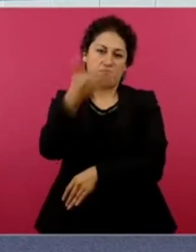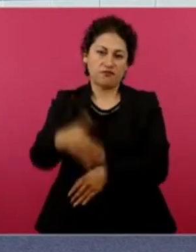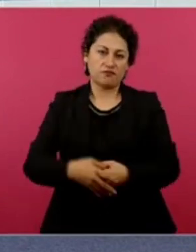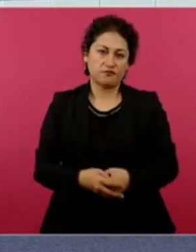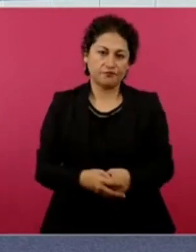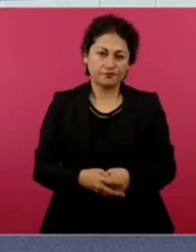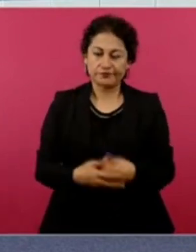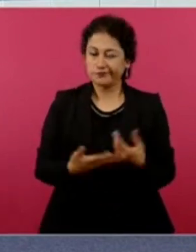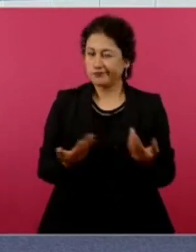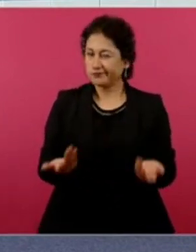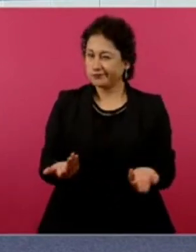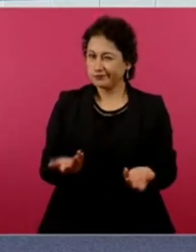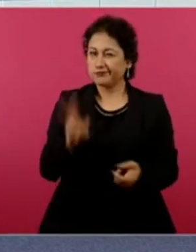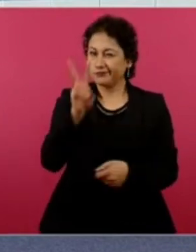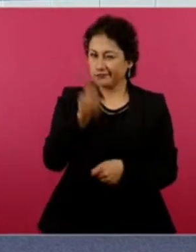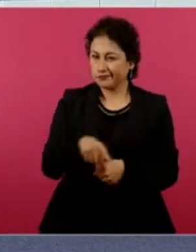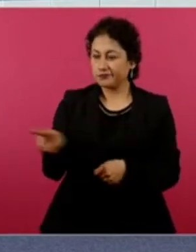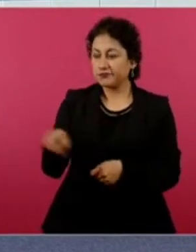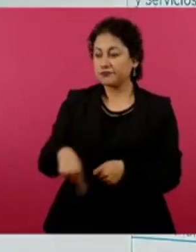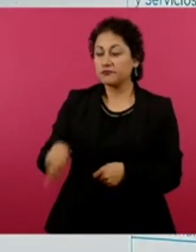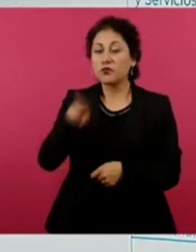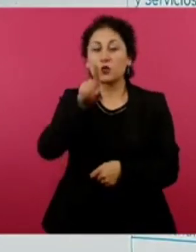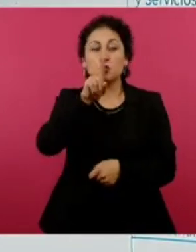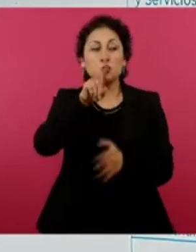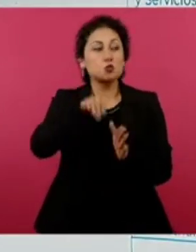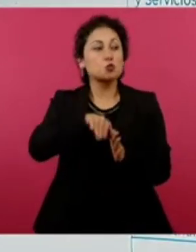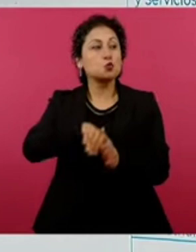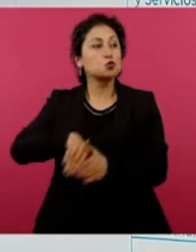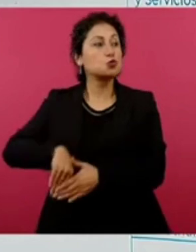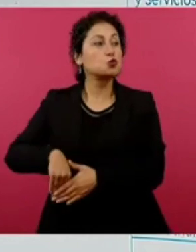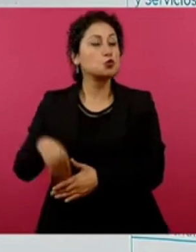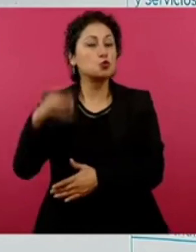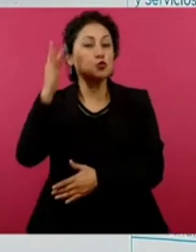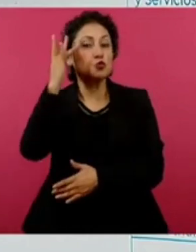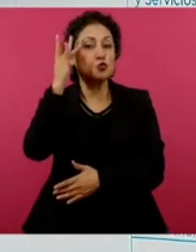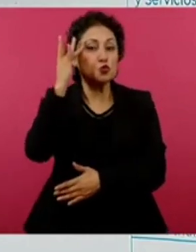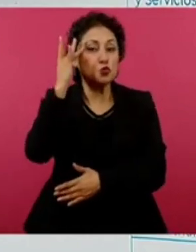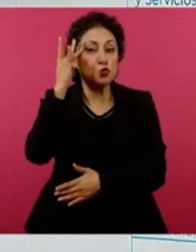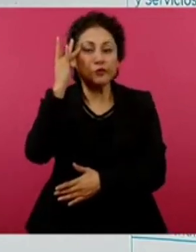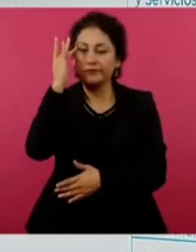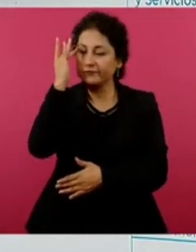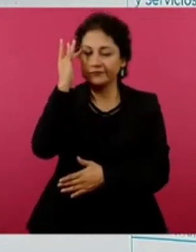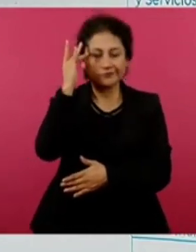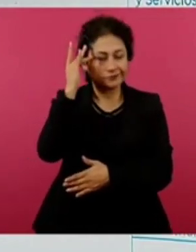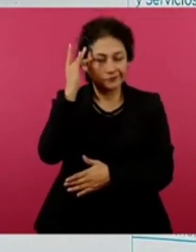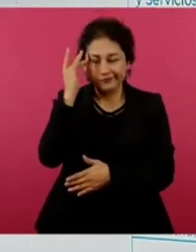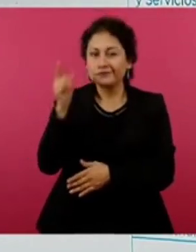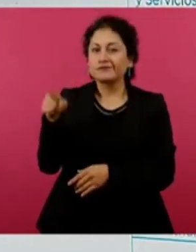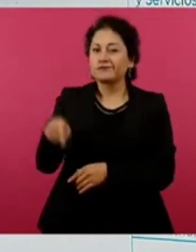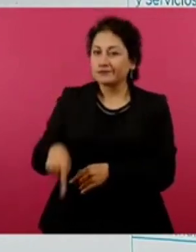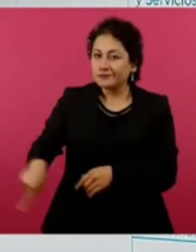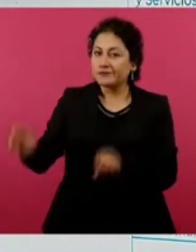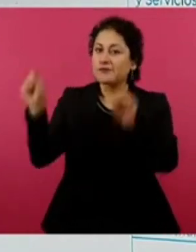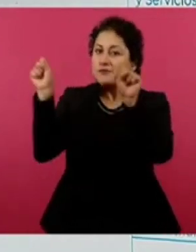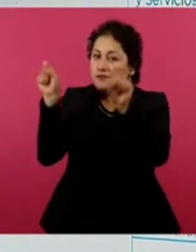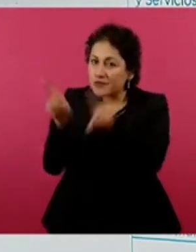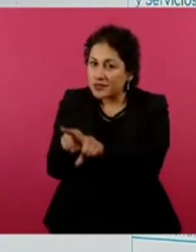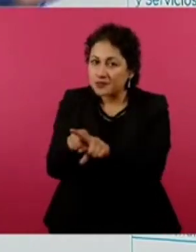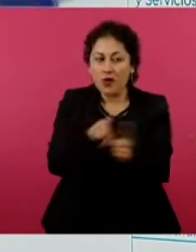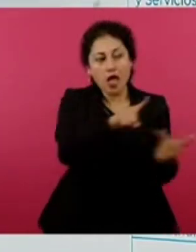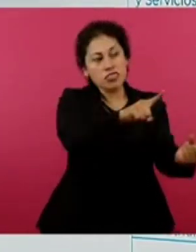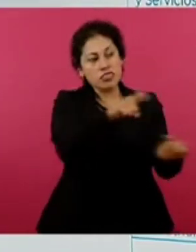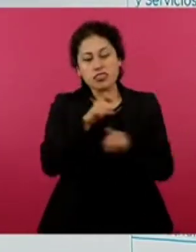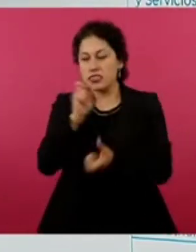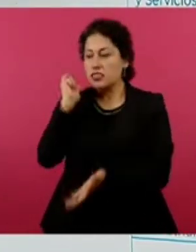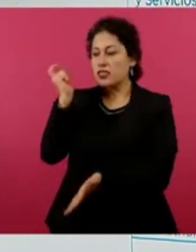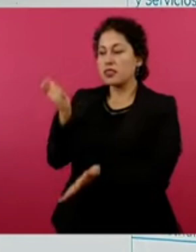No solo son encubridores, sino que le cuestan mucho al pueblo